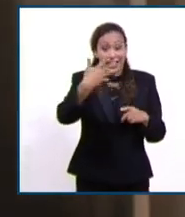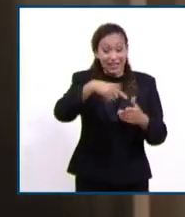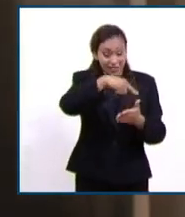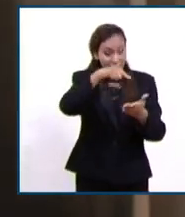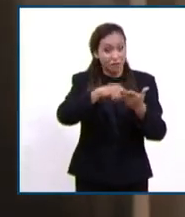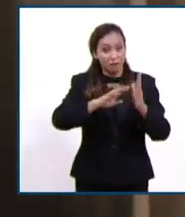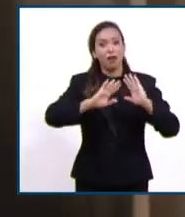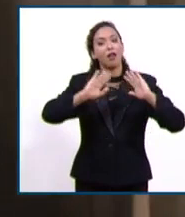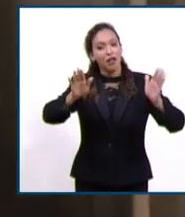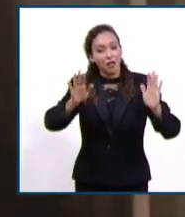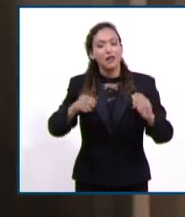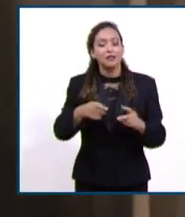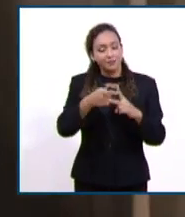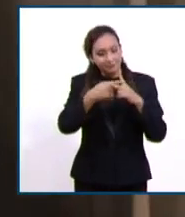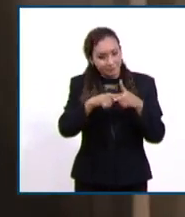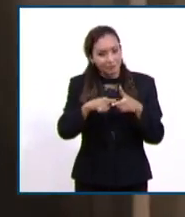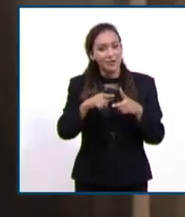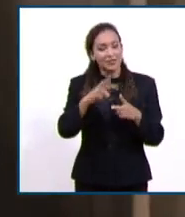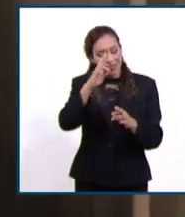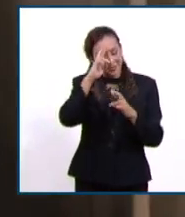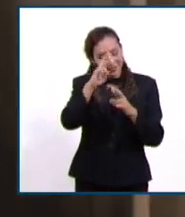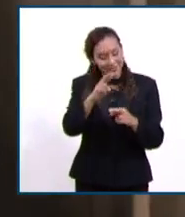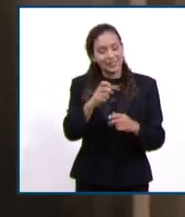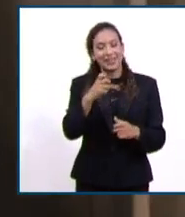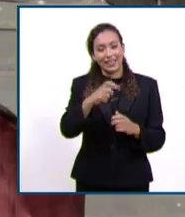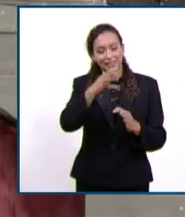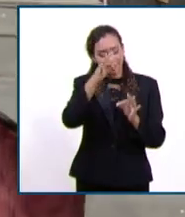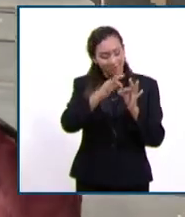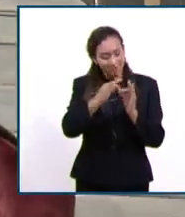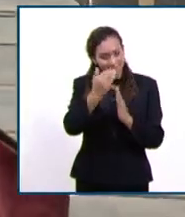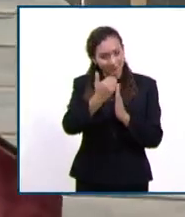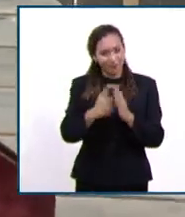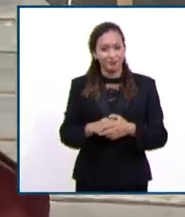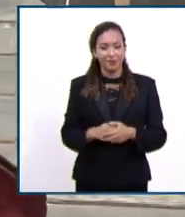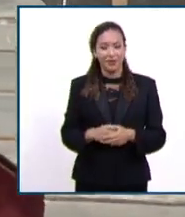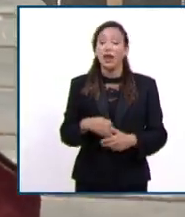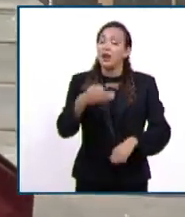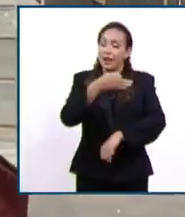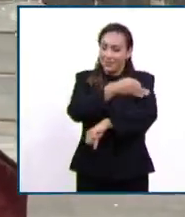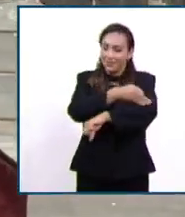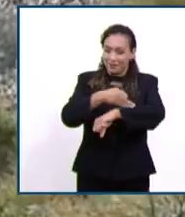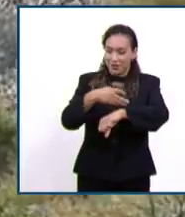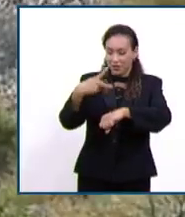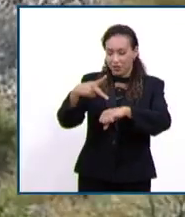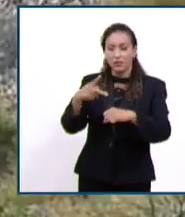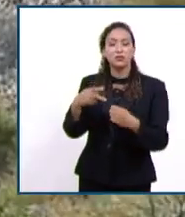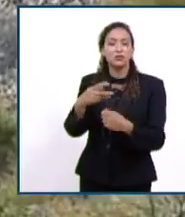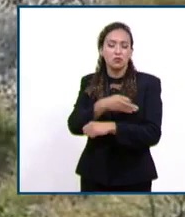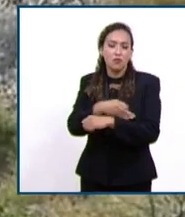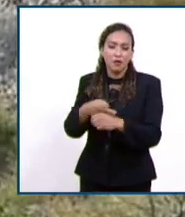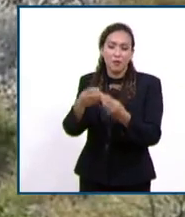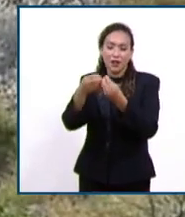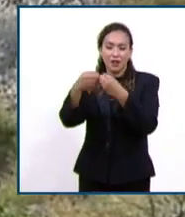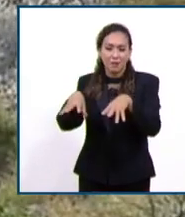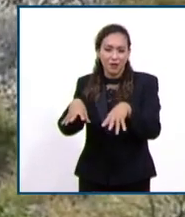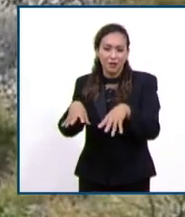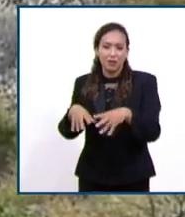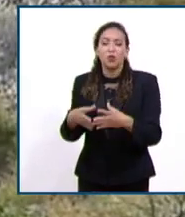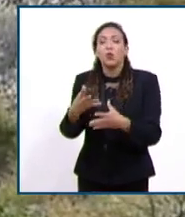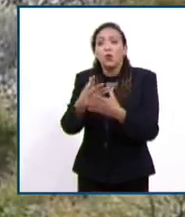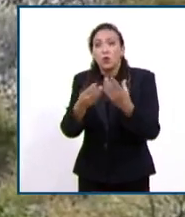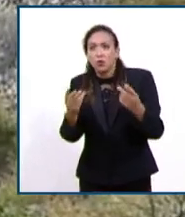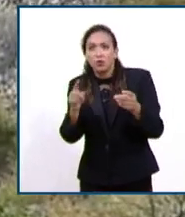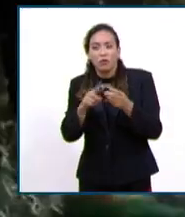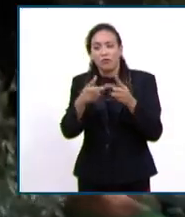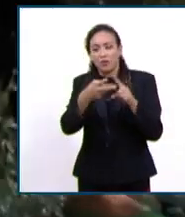ya están sobre este Código Nacional trabajando. Los familiares de personas desaparecidas podrán solicitar la declaración de